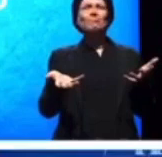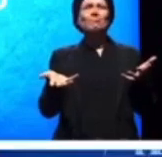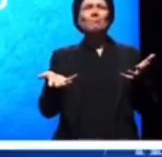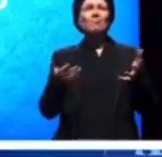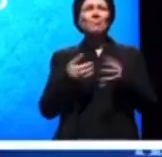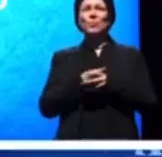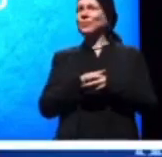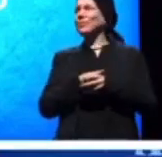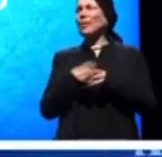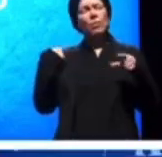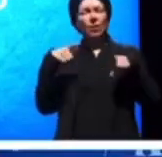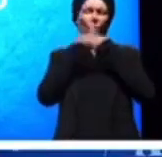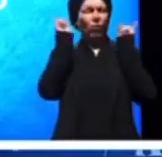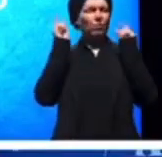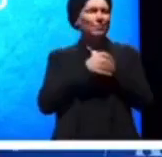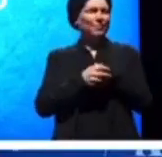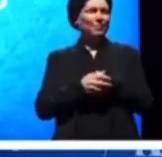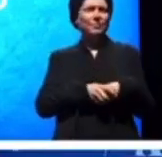Da igual.